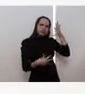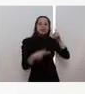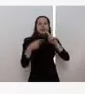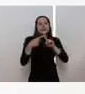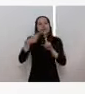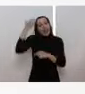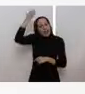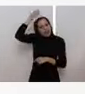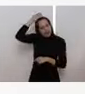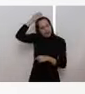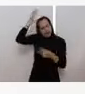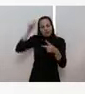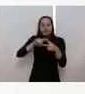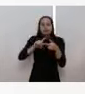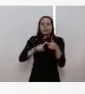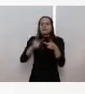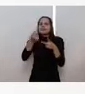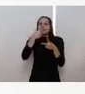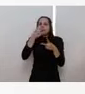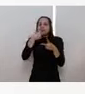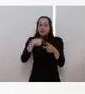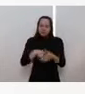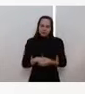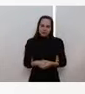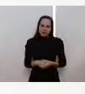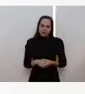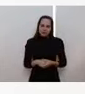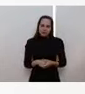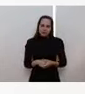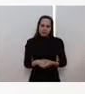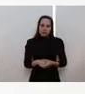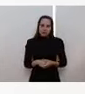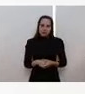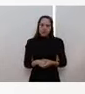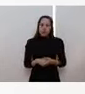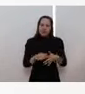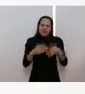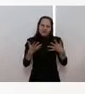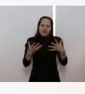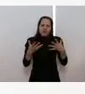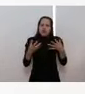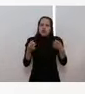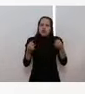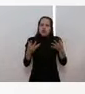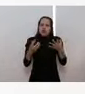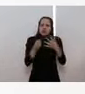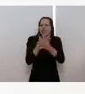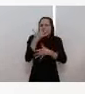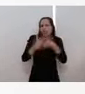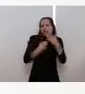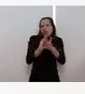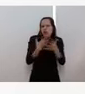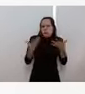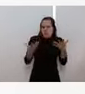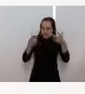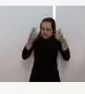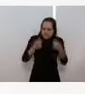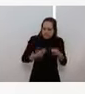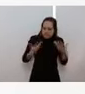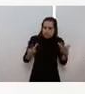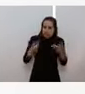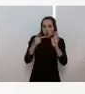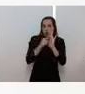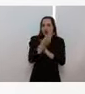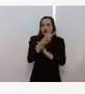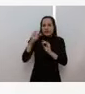enfermería y el área de farmacia qué resultados obtuvimos durante el 2020 en consulta externa